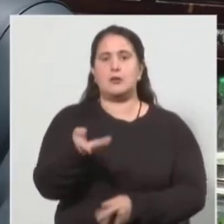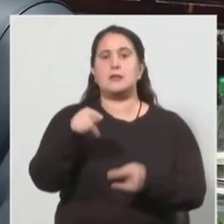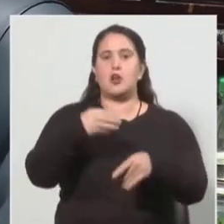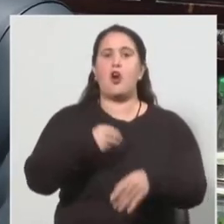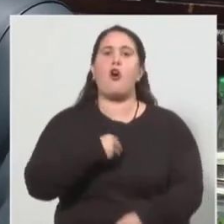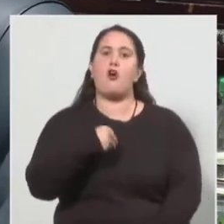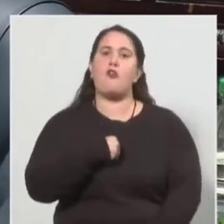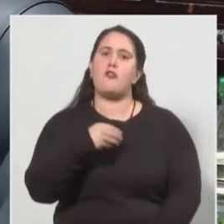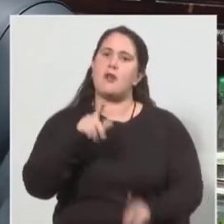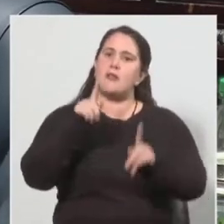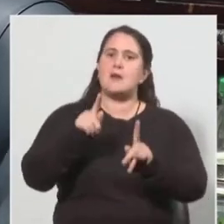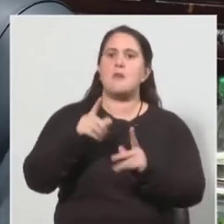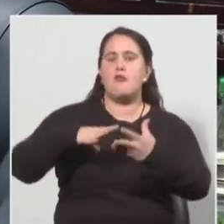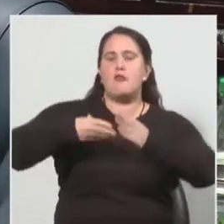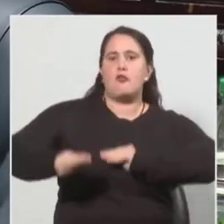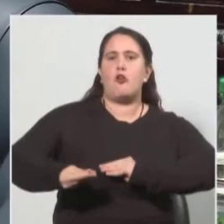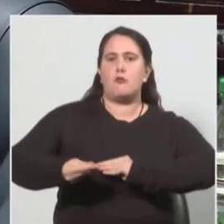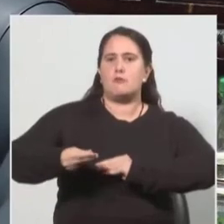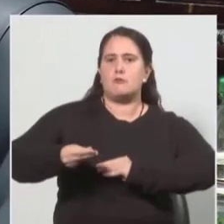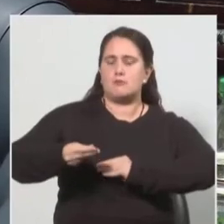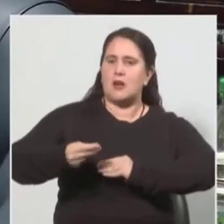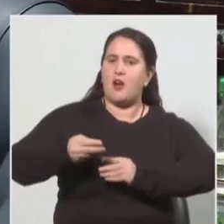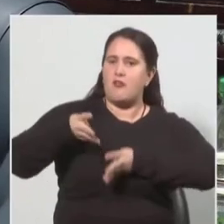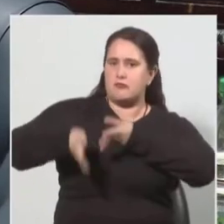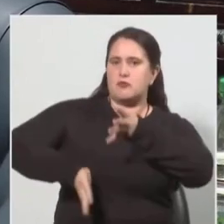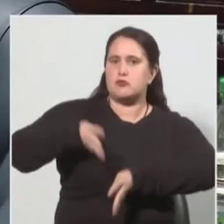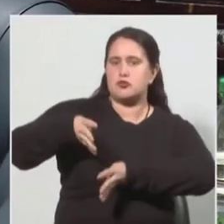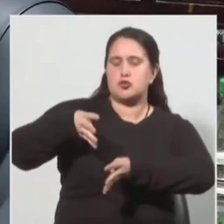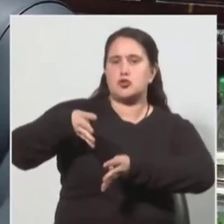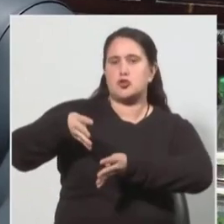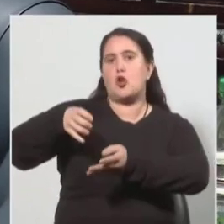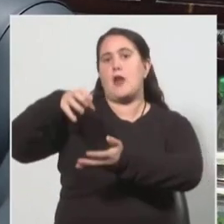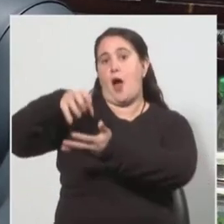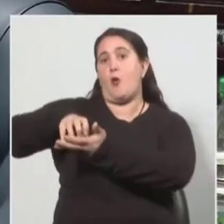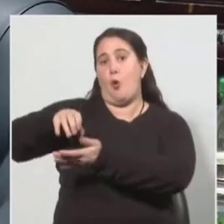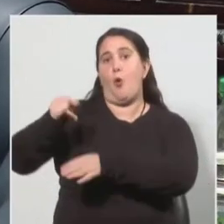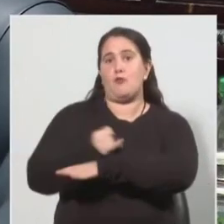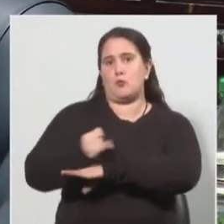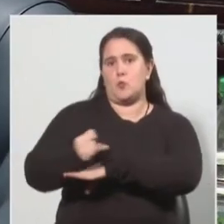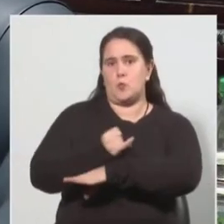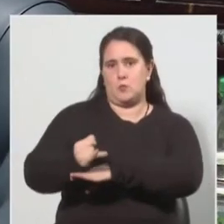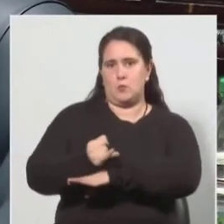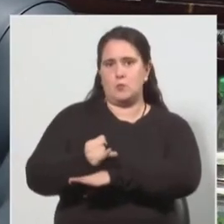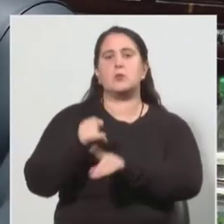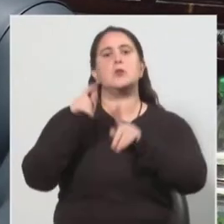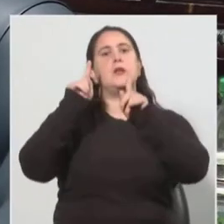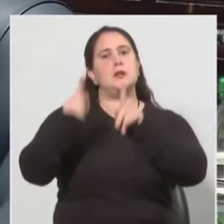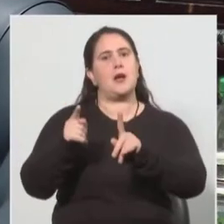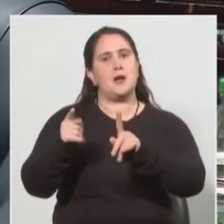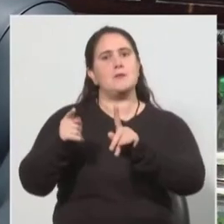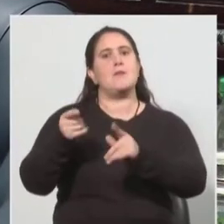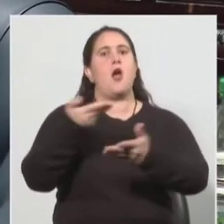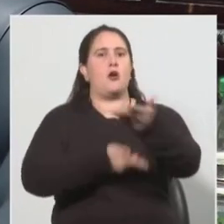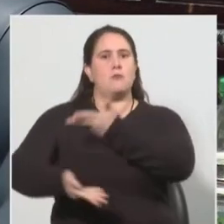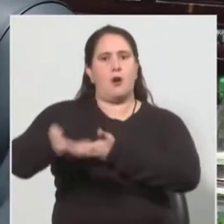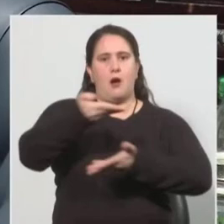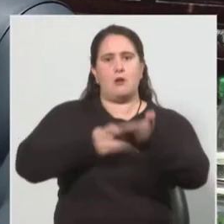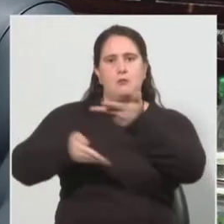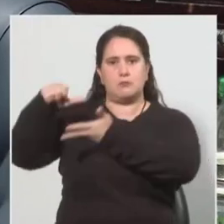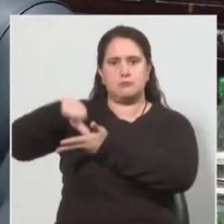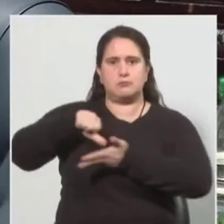la confianza en el funcionamiento de las agencias y las instituciones y de la cooperación